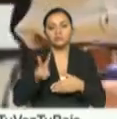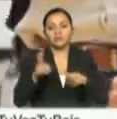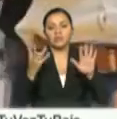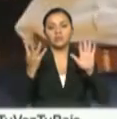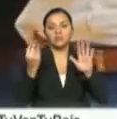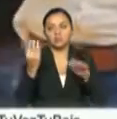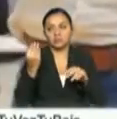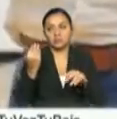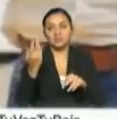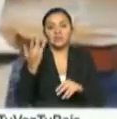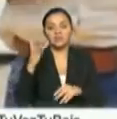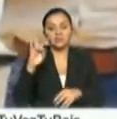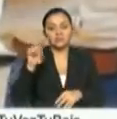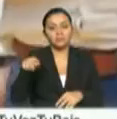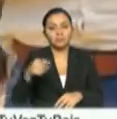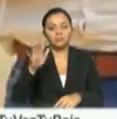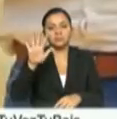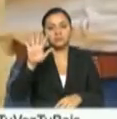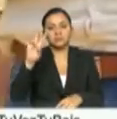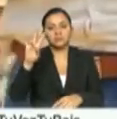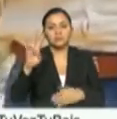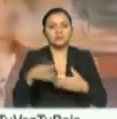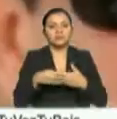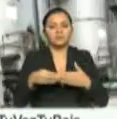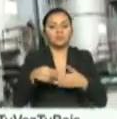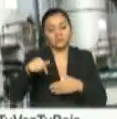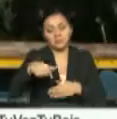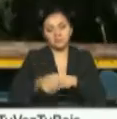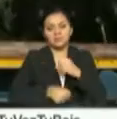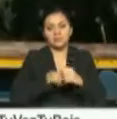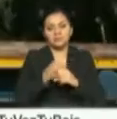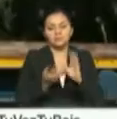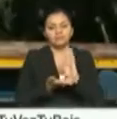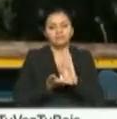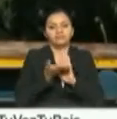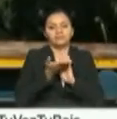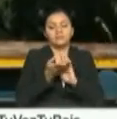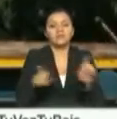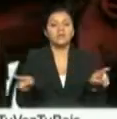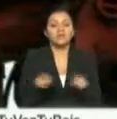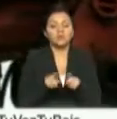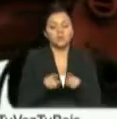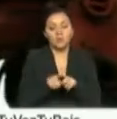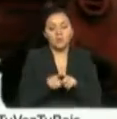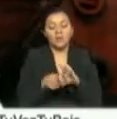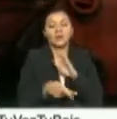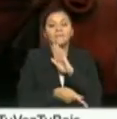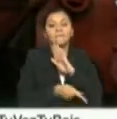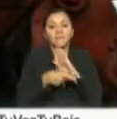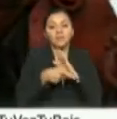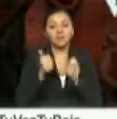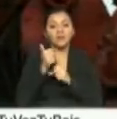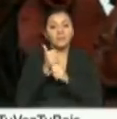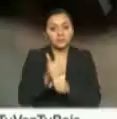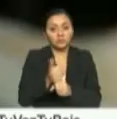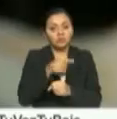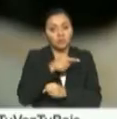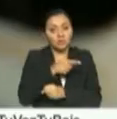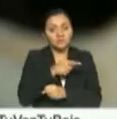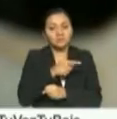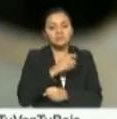a 17,57 dólares en este año. Asimismo, de acuerdo a Petro Amazonas, el pozo